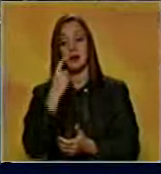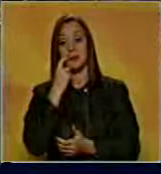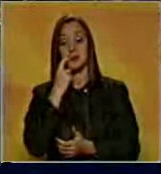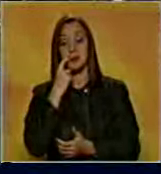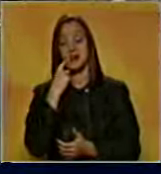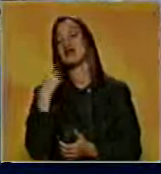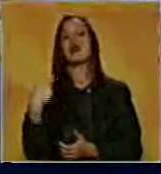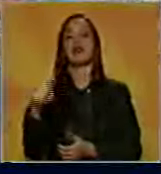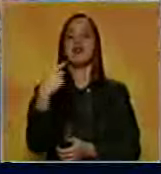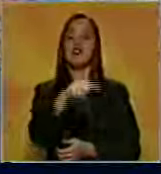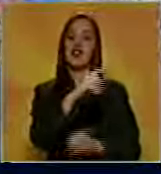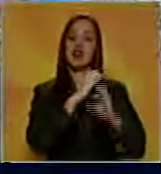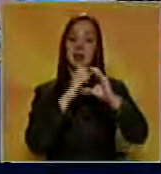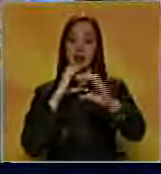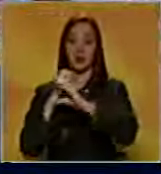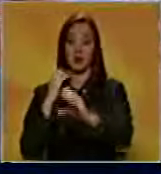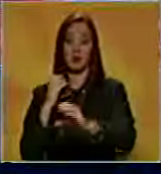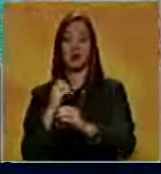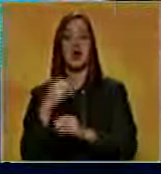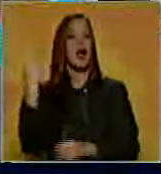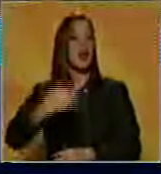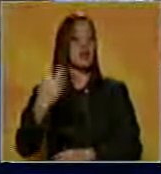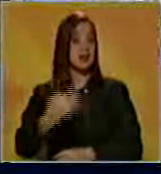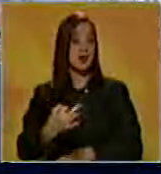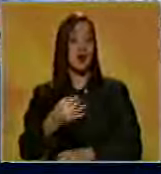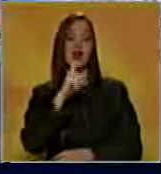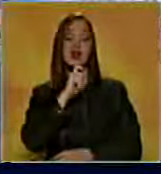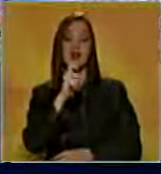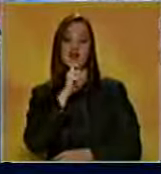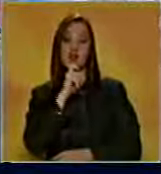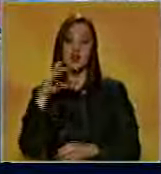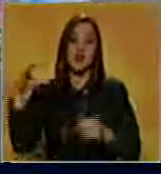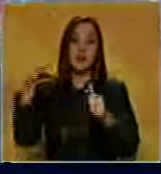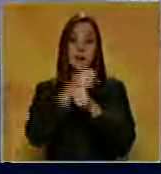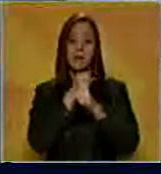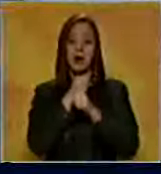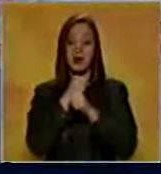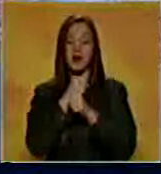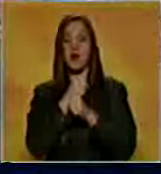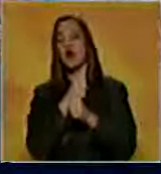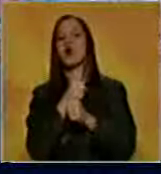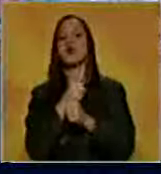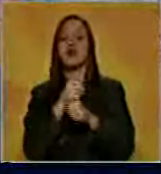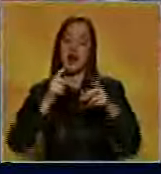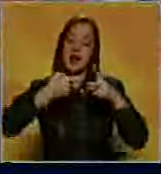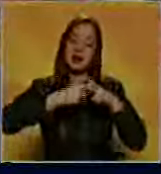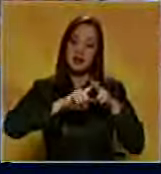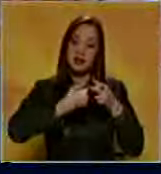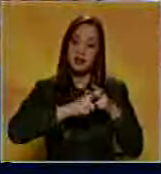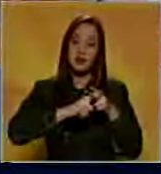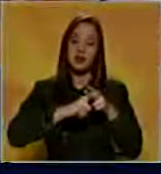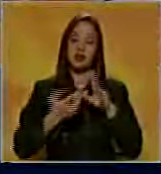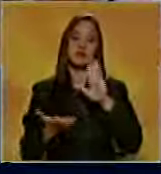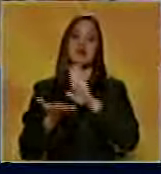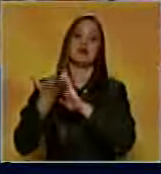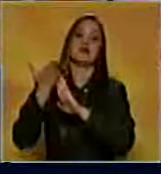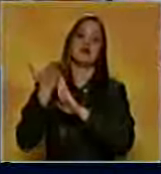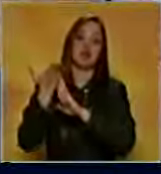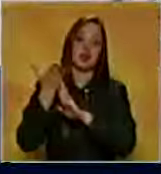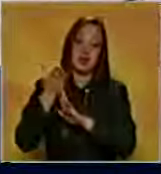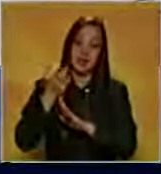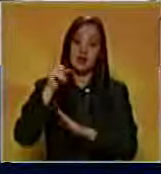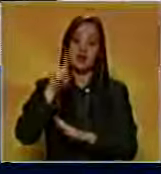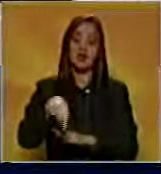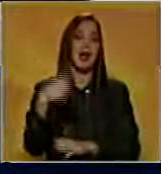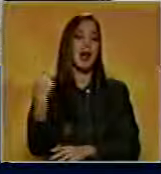líneas de transporte público aseguraron que la dificultad para conseguir repuestos para sus unidades, la inflación y la inseguridad